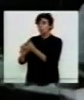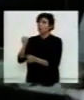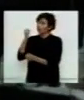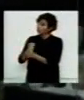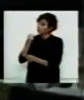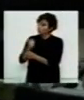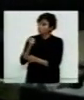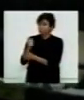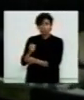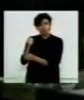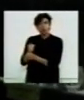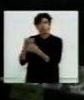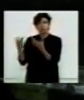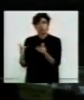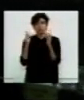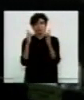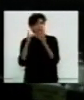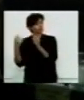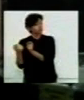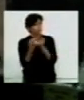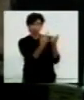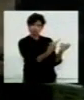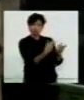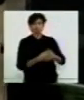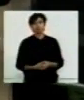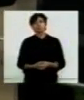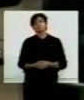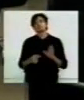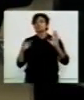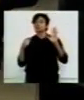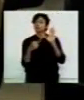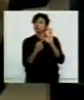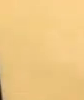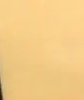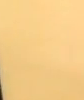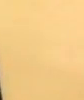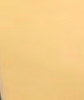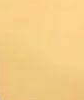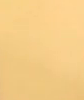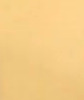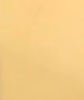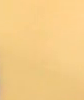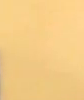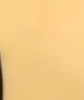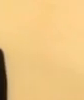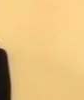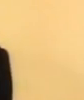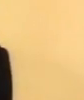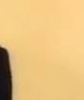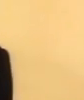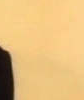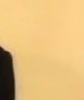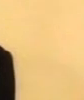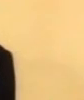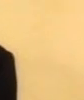absolutamente la cuestión ambiental. Y como adjunto, creo que un conocido de todos los chaqueños, Víctor